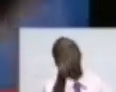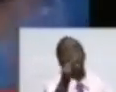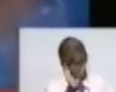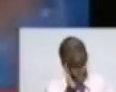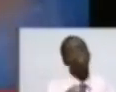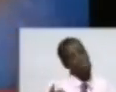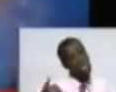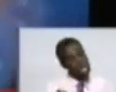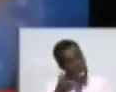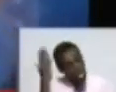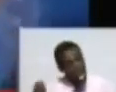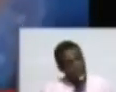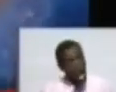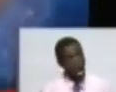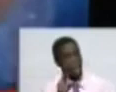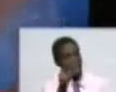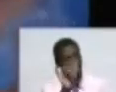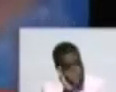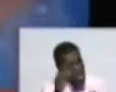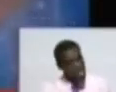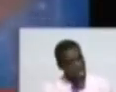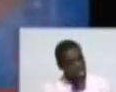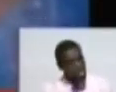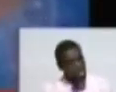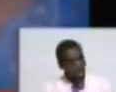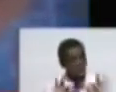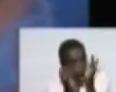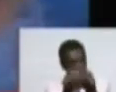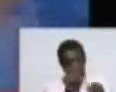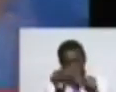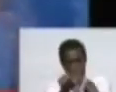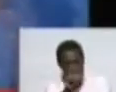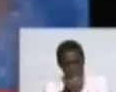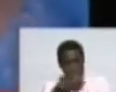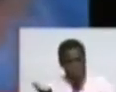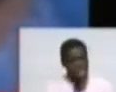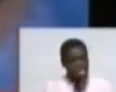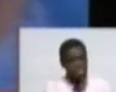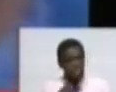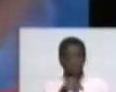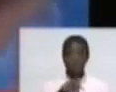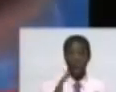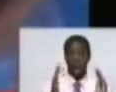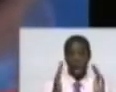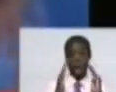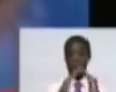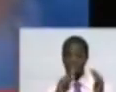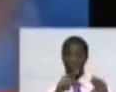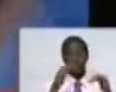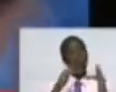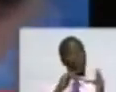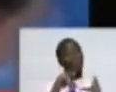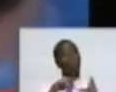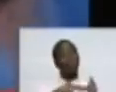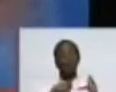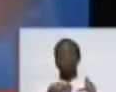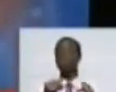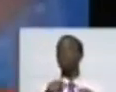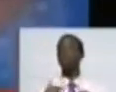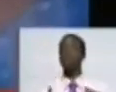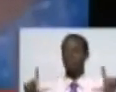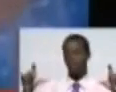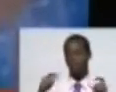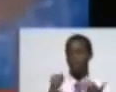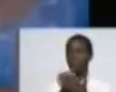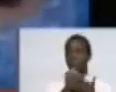chama, enseña a sus hijos. O meta a tus familiares, va a la foto que tú estás en tu cama muy acostado y el carajito lo están rayando por ahí con esa